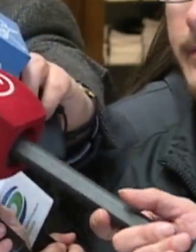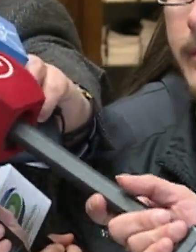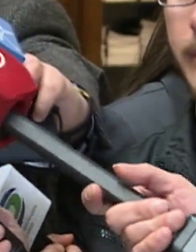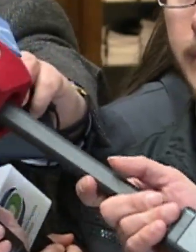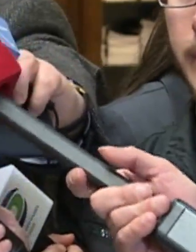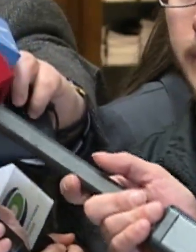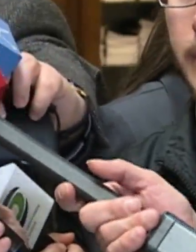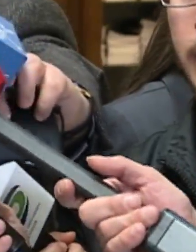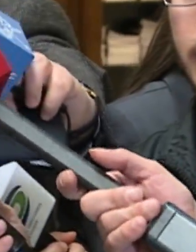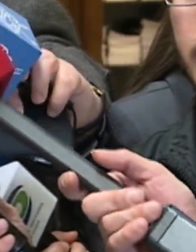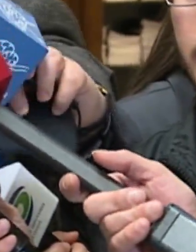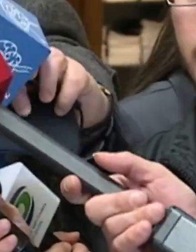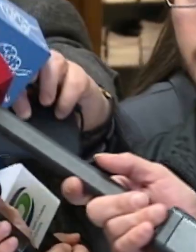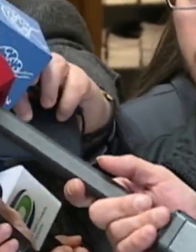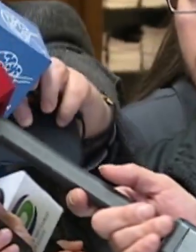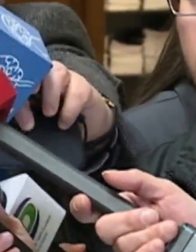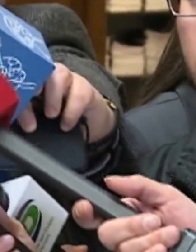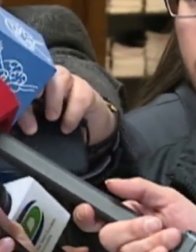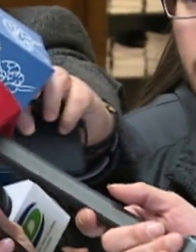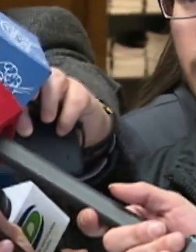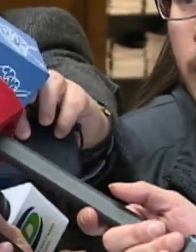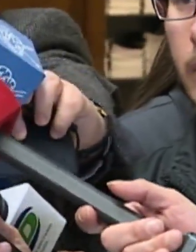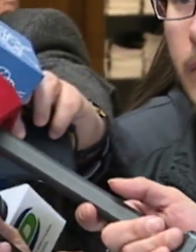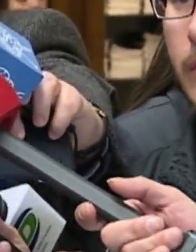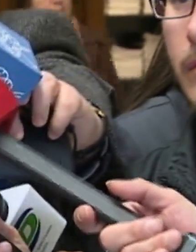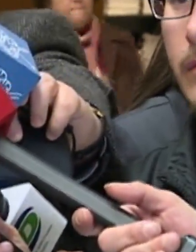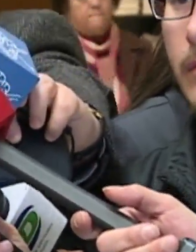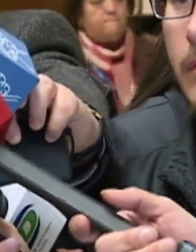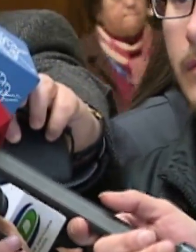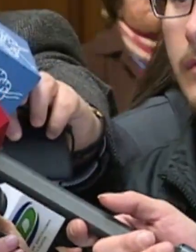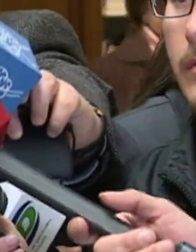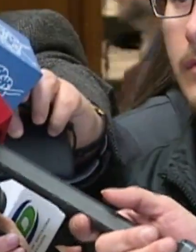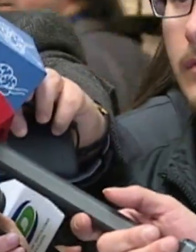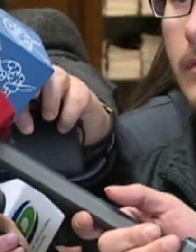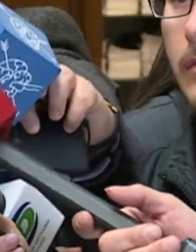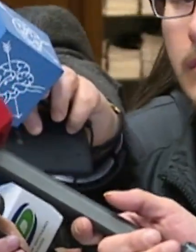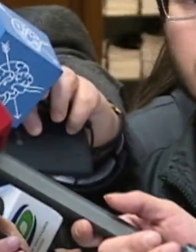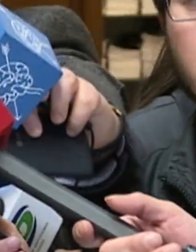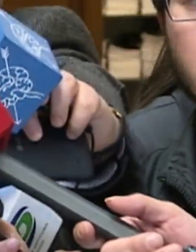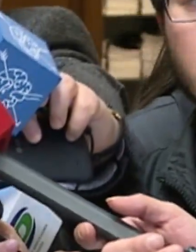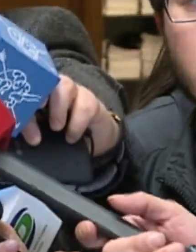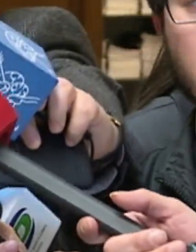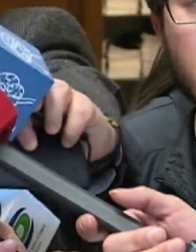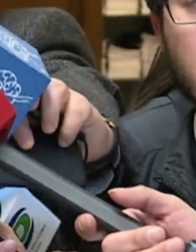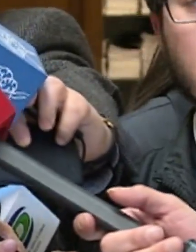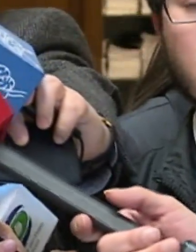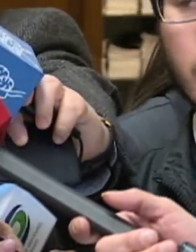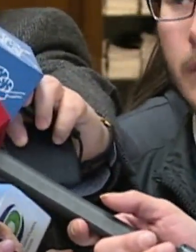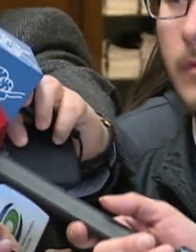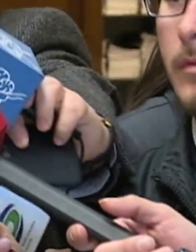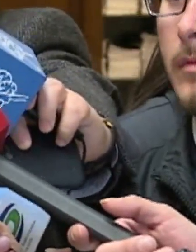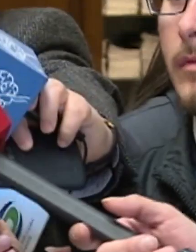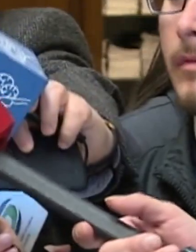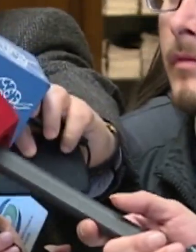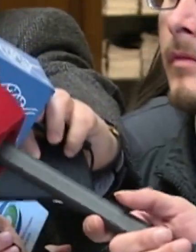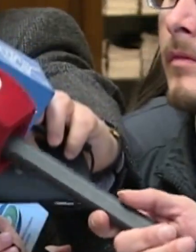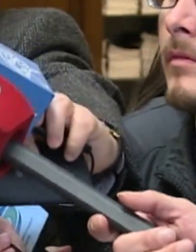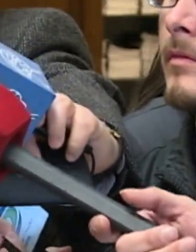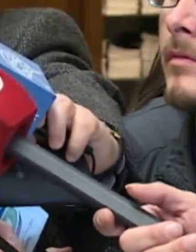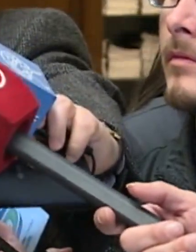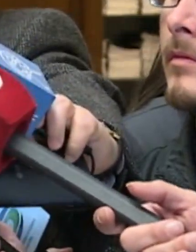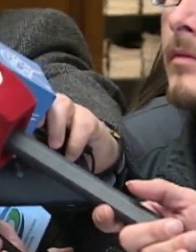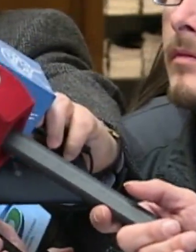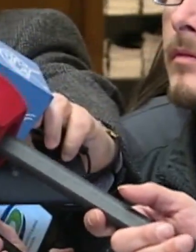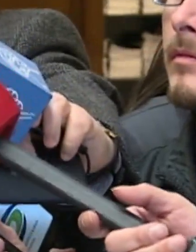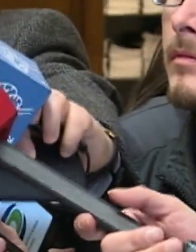ahí va a haber que hacer el redondeo famoso que si es de una cantidad termina en cinco cuatro o tres se baja a